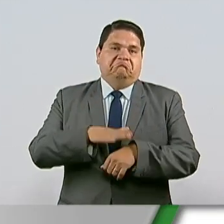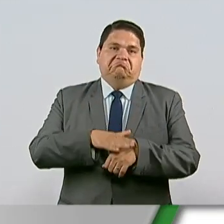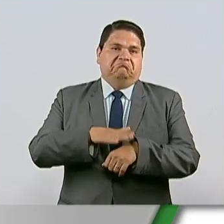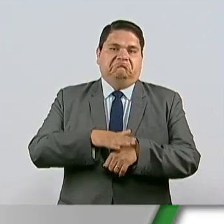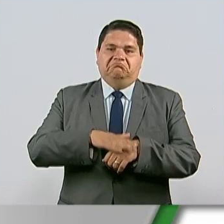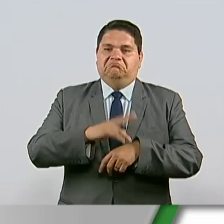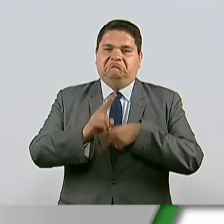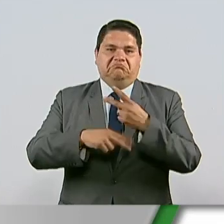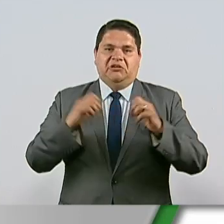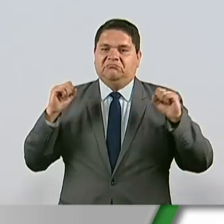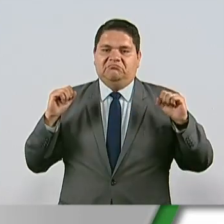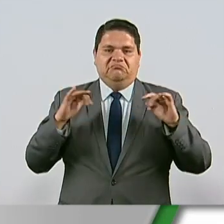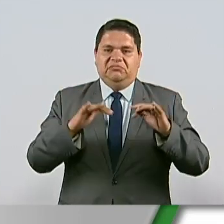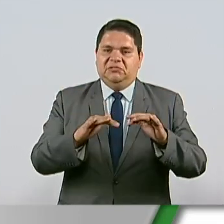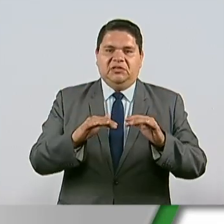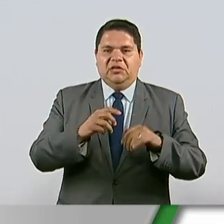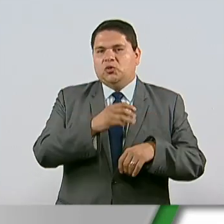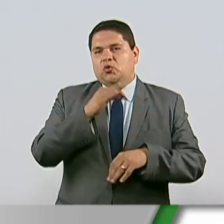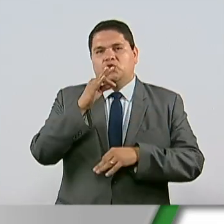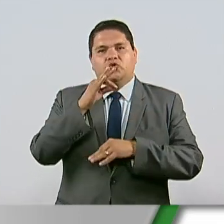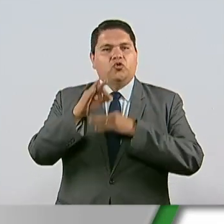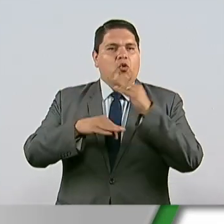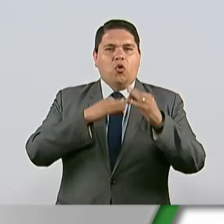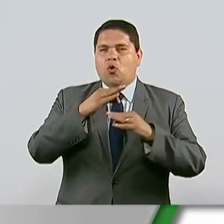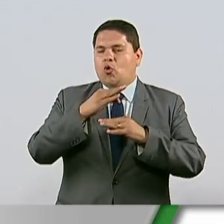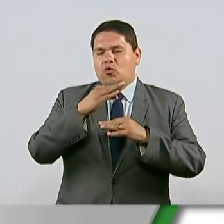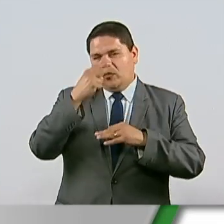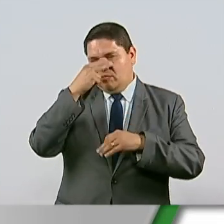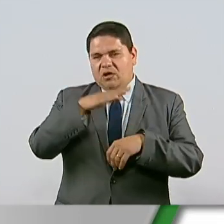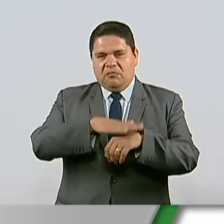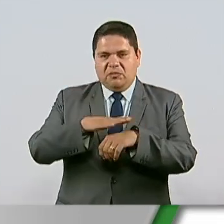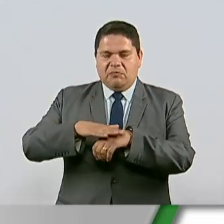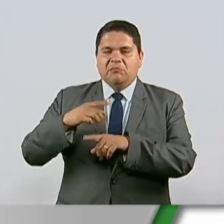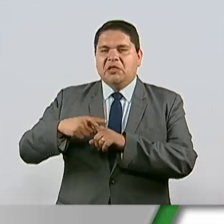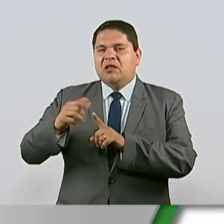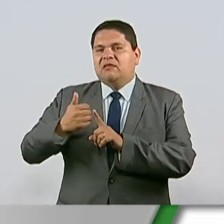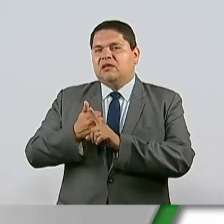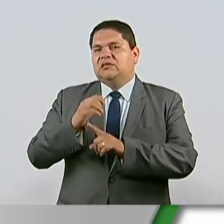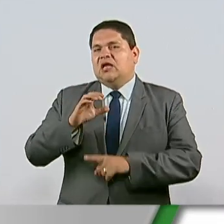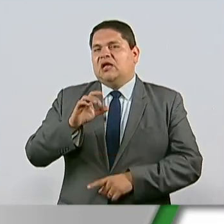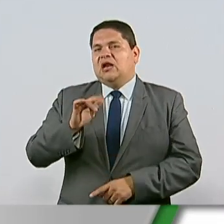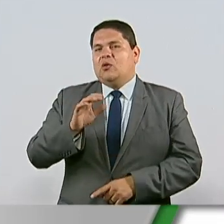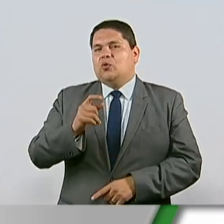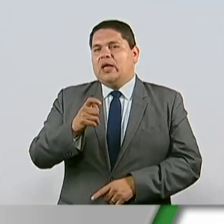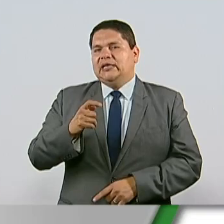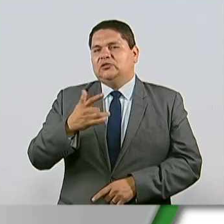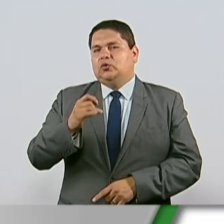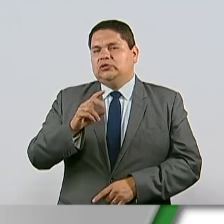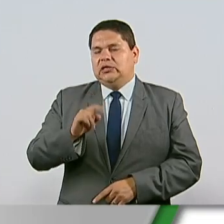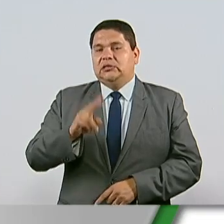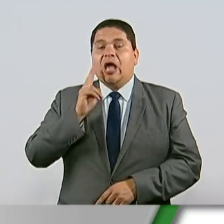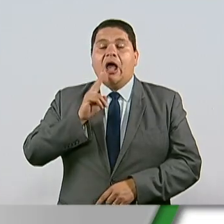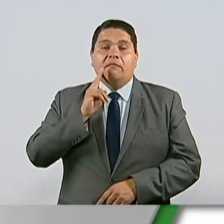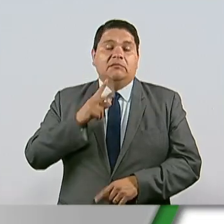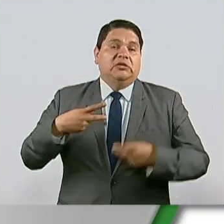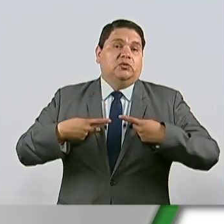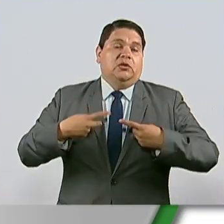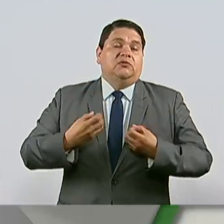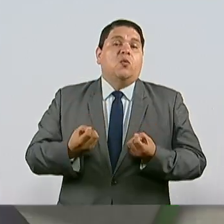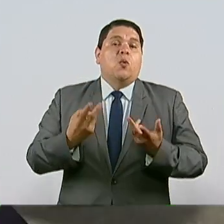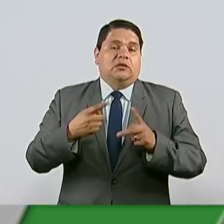convocatoria que organiza y que anda por todo el país convocando Claudio X. González. El domingo hay que ver qué tanta fuerza tiene.